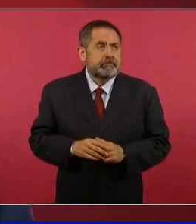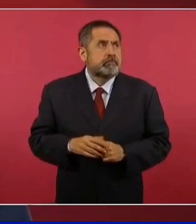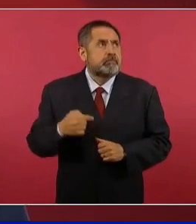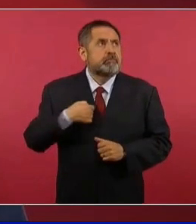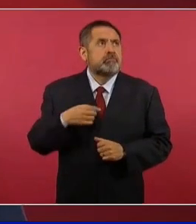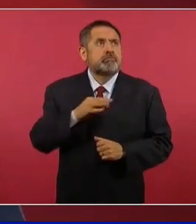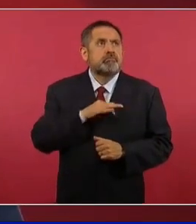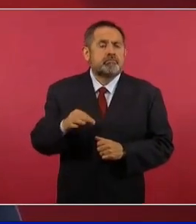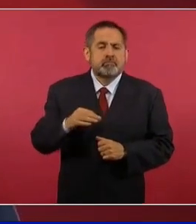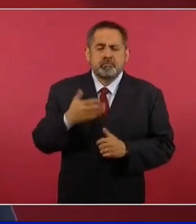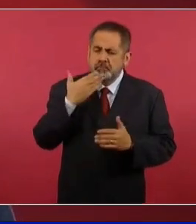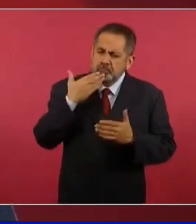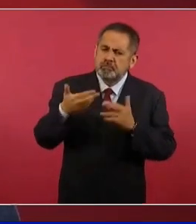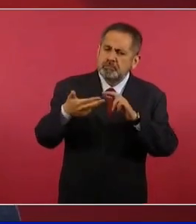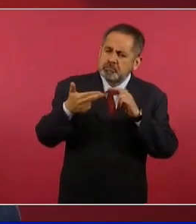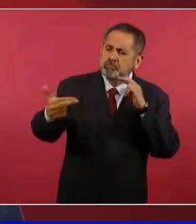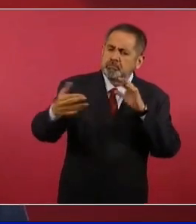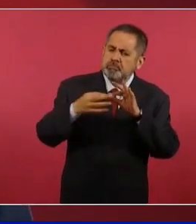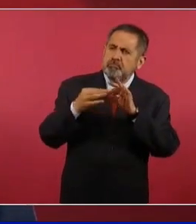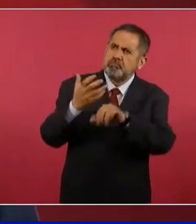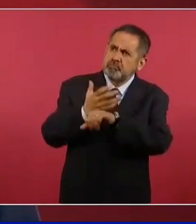Llevamos muy buena relación